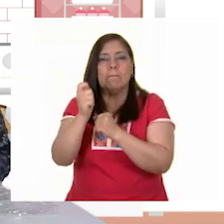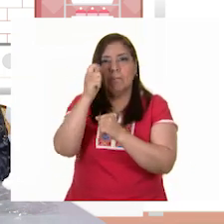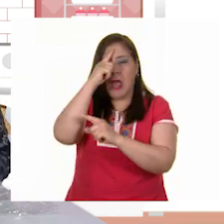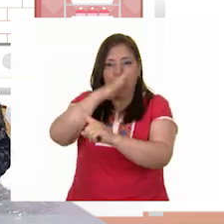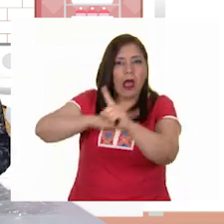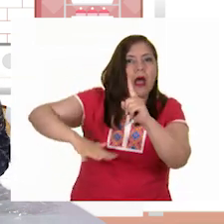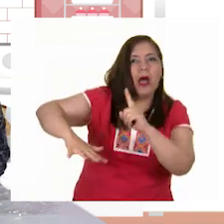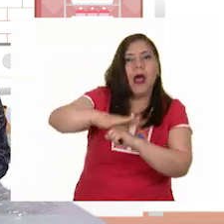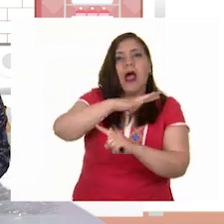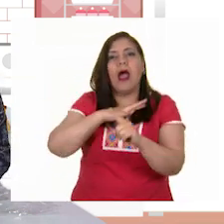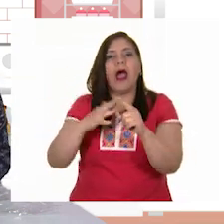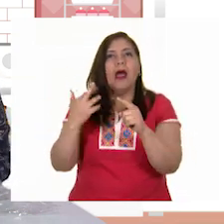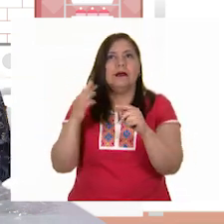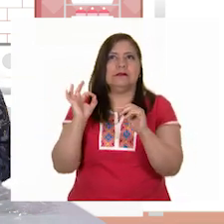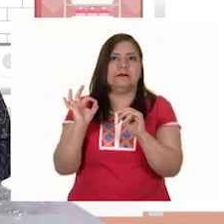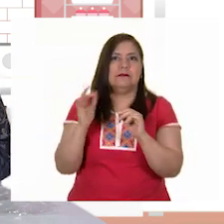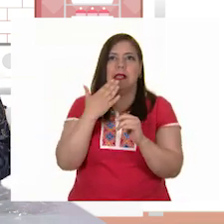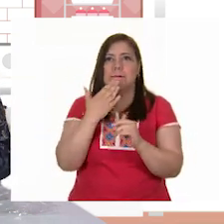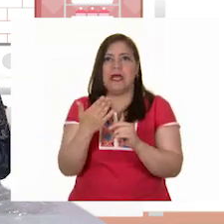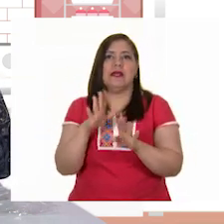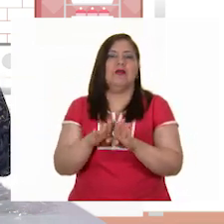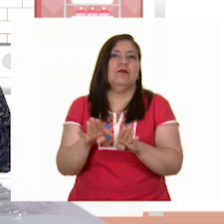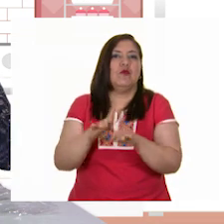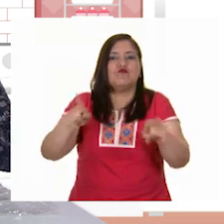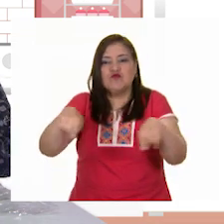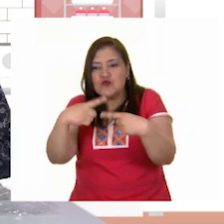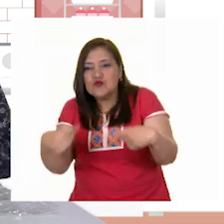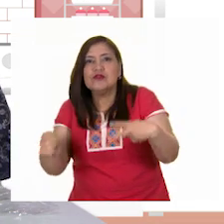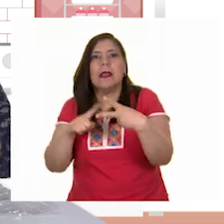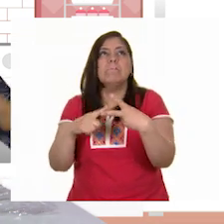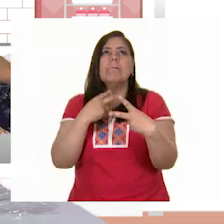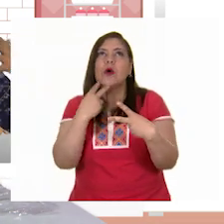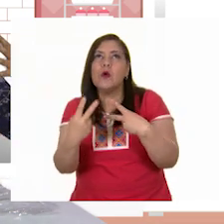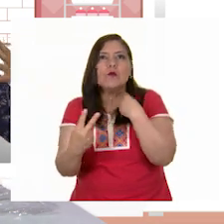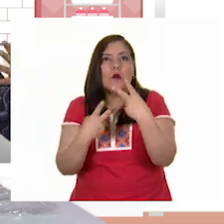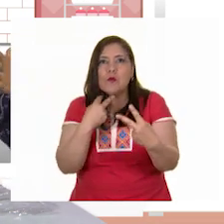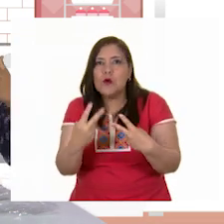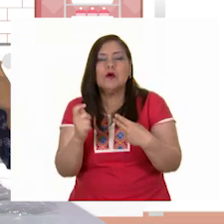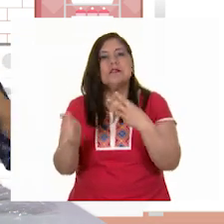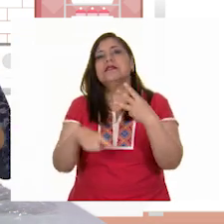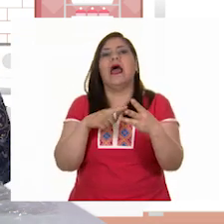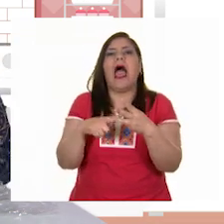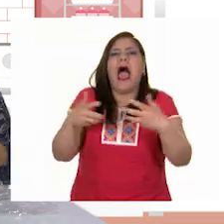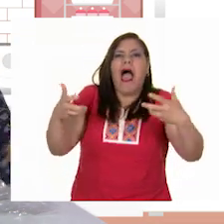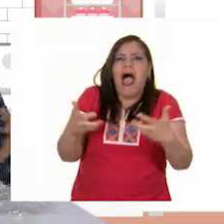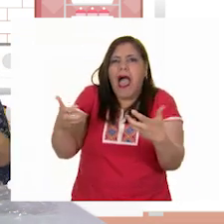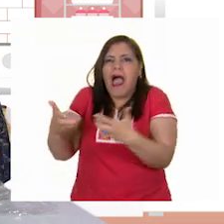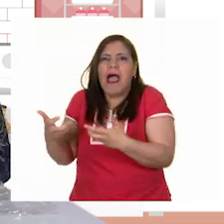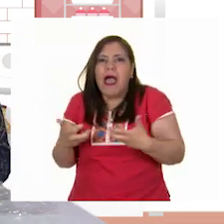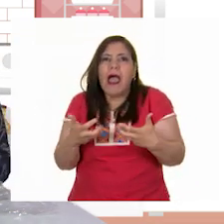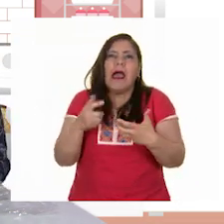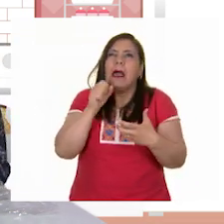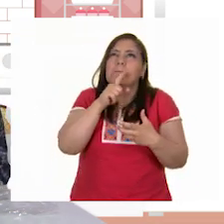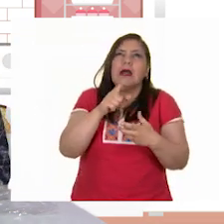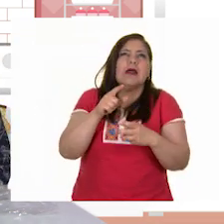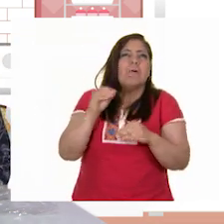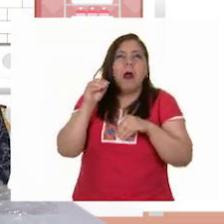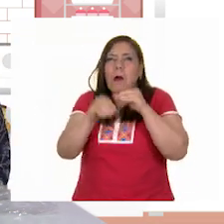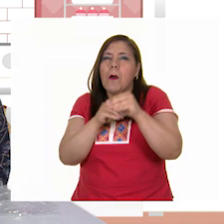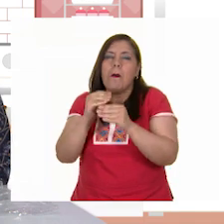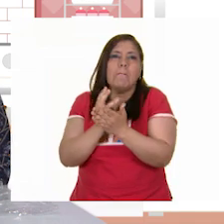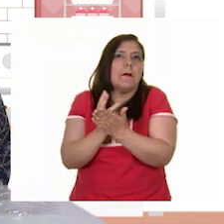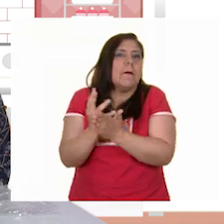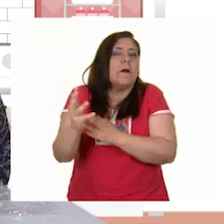los sonidos que ahí suceden, desde la música, las voces, las acciones y los efectos, muchísimas